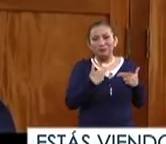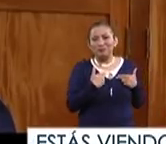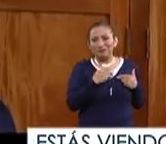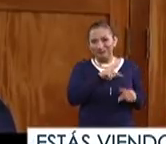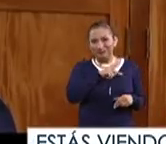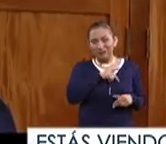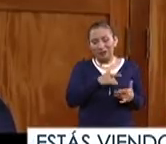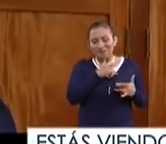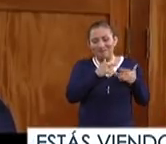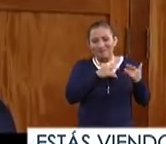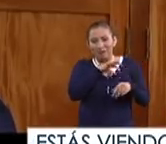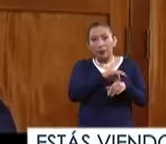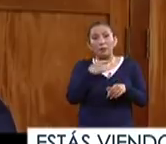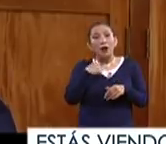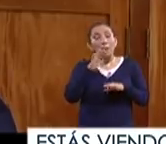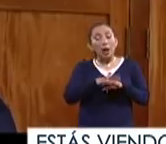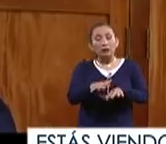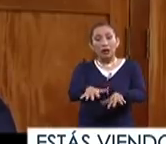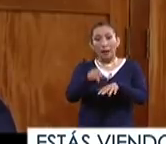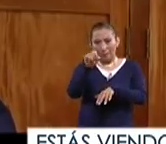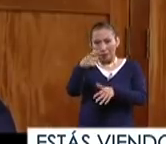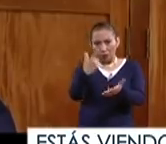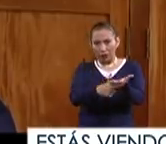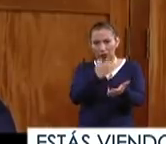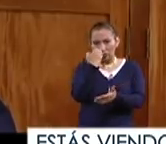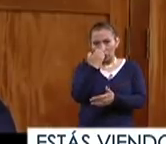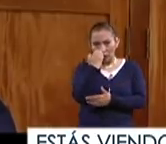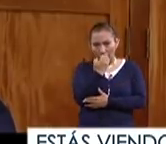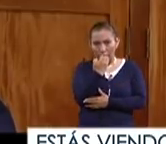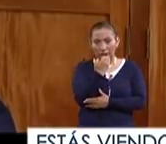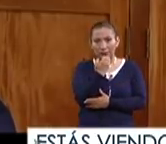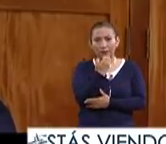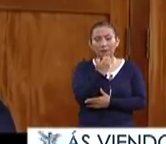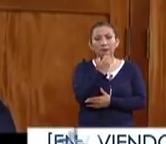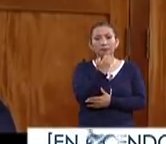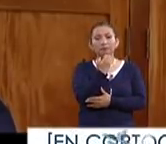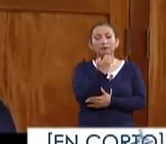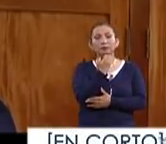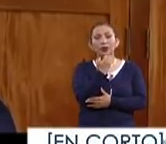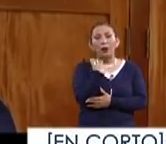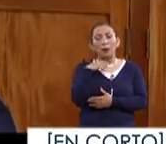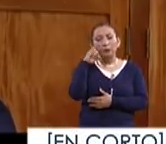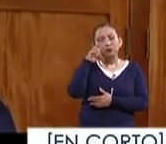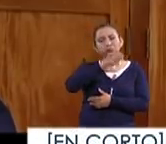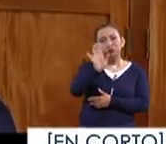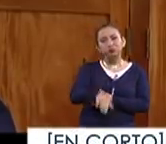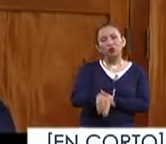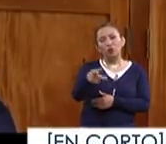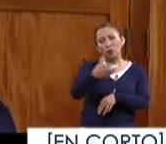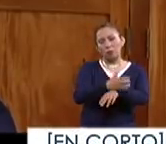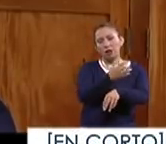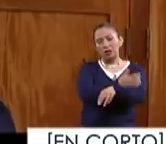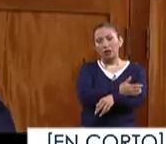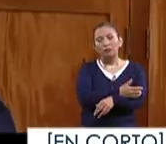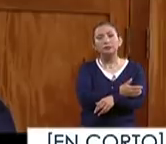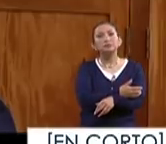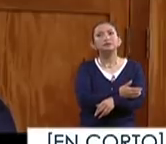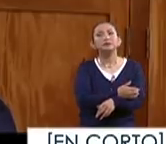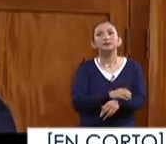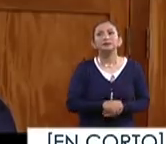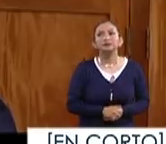esto. Pero a mí me dejó impactado en la misma escuela la pérdida de un compañero